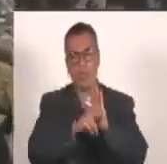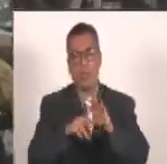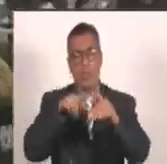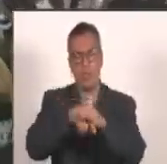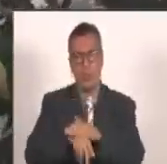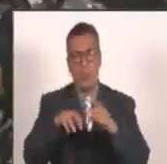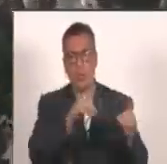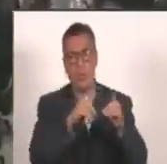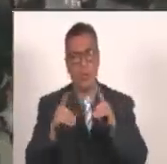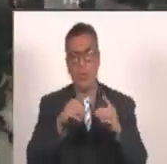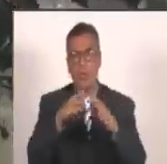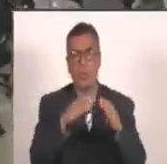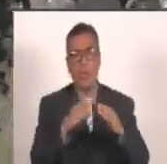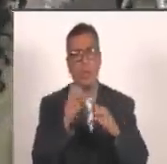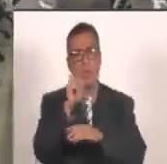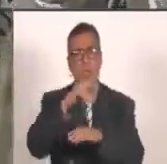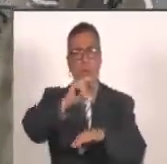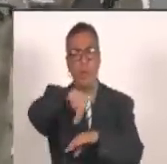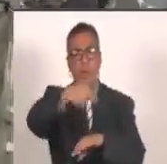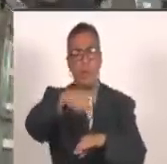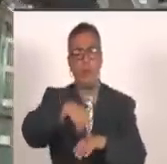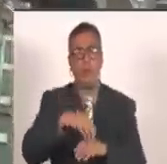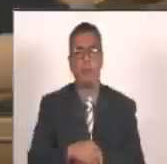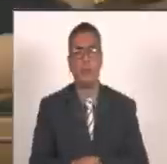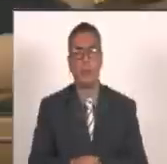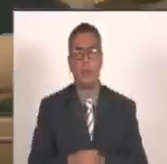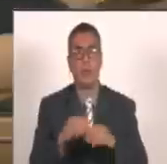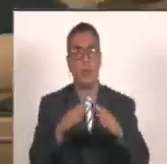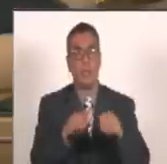Reglamento Interior y de Debates de la Asamblea Nacional.